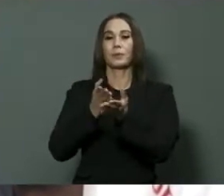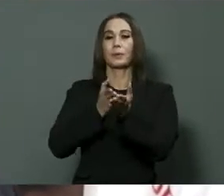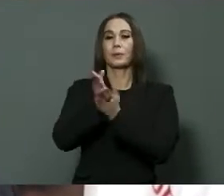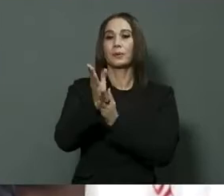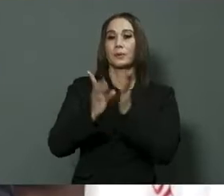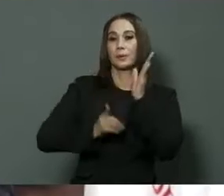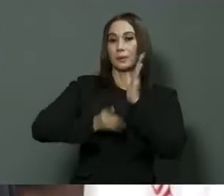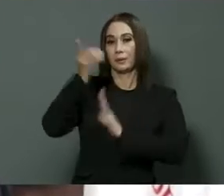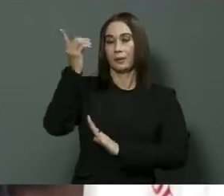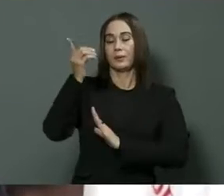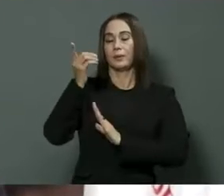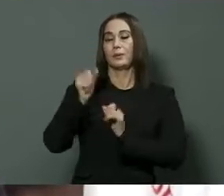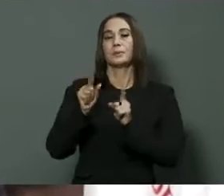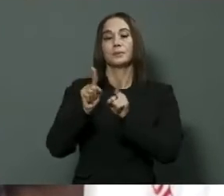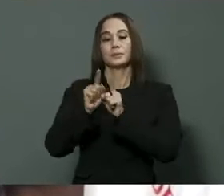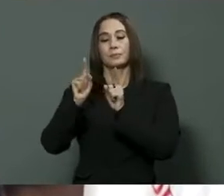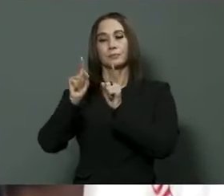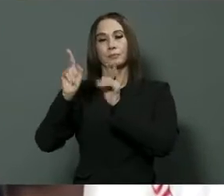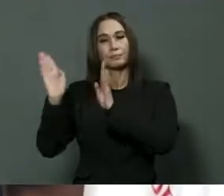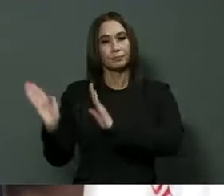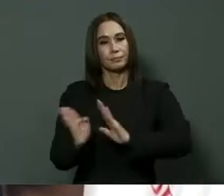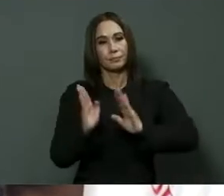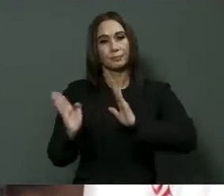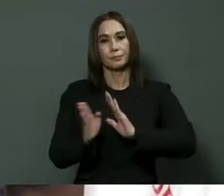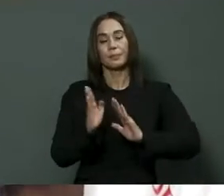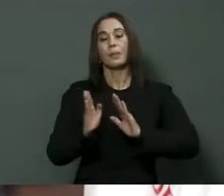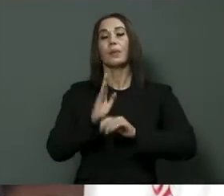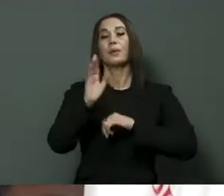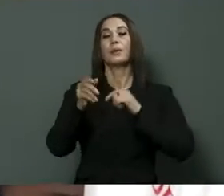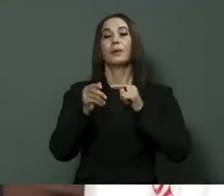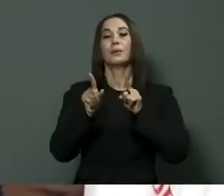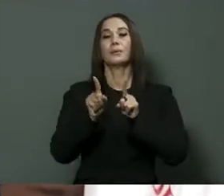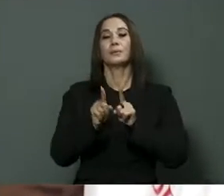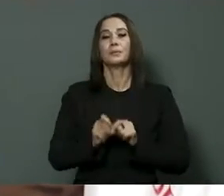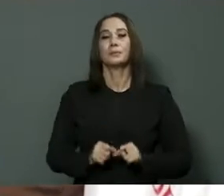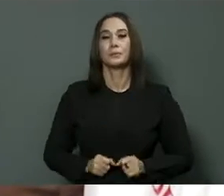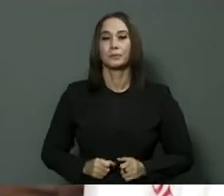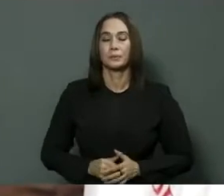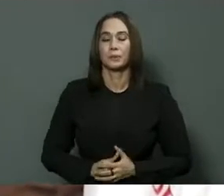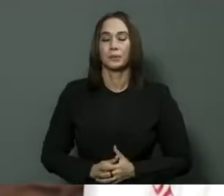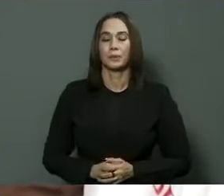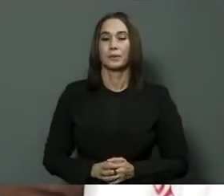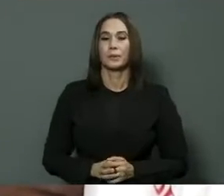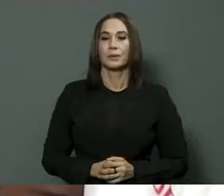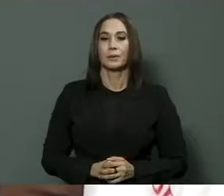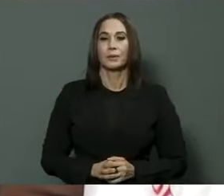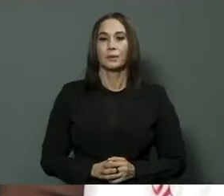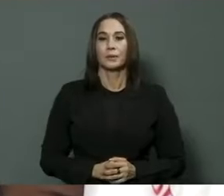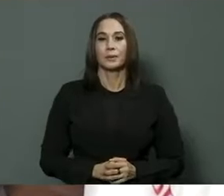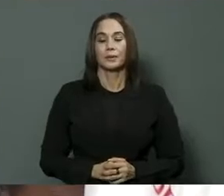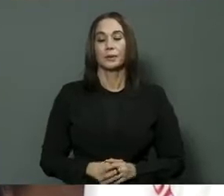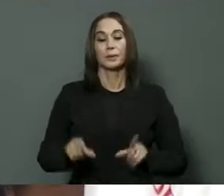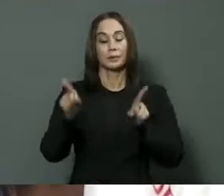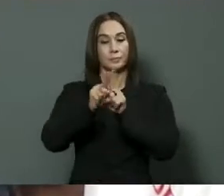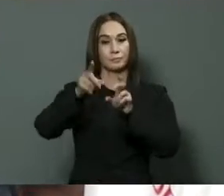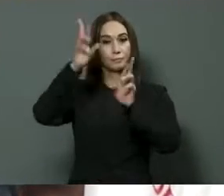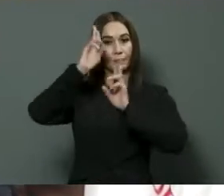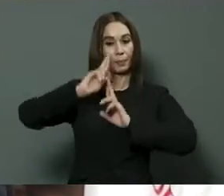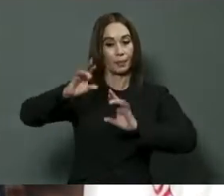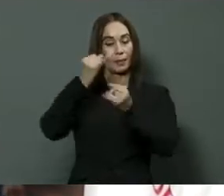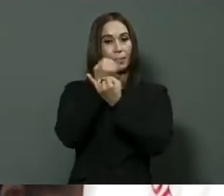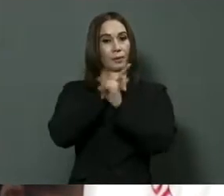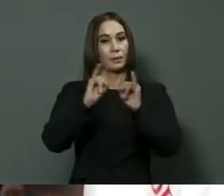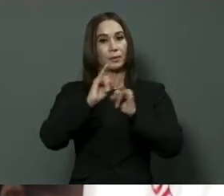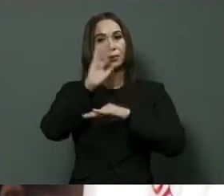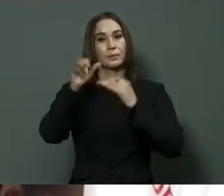progreso, la planificación y el debido respeto a la independencia de